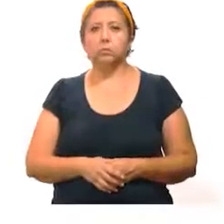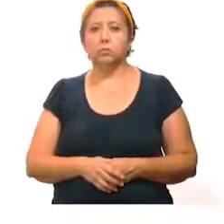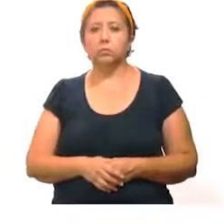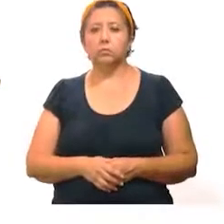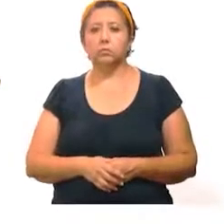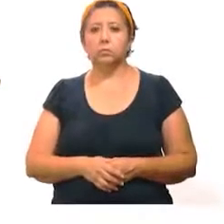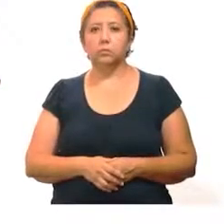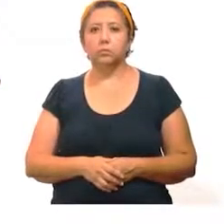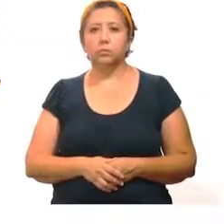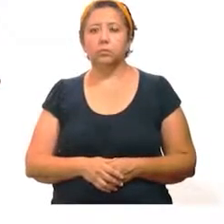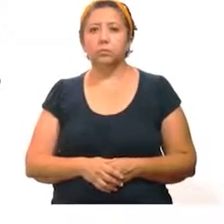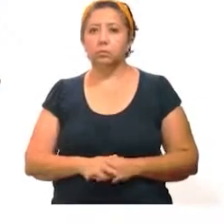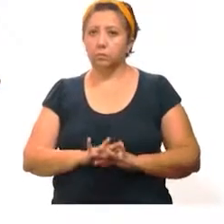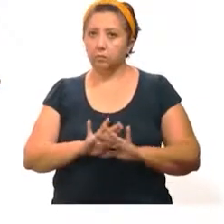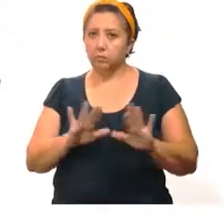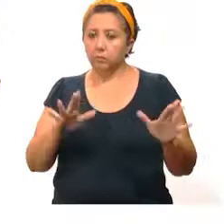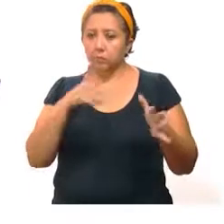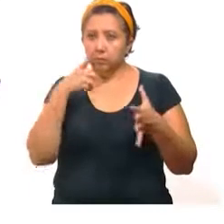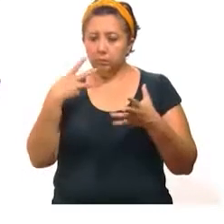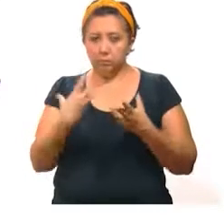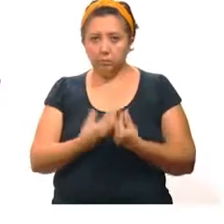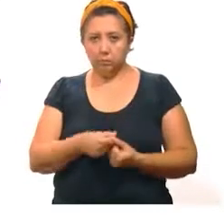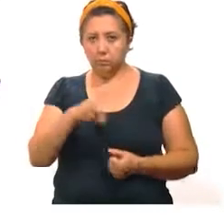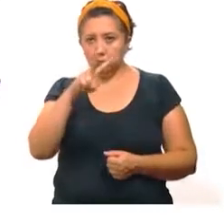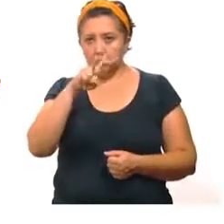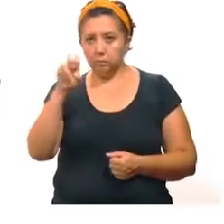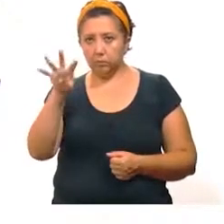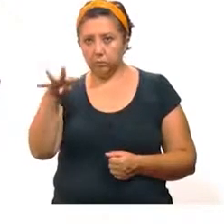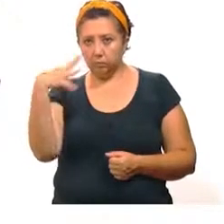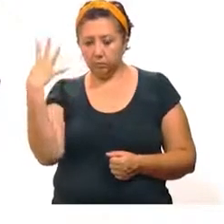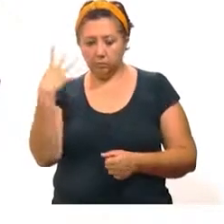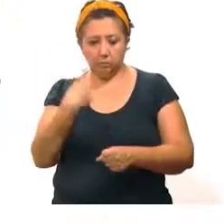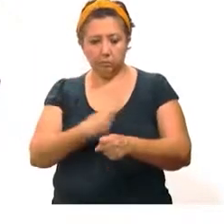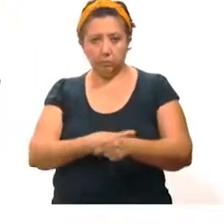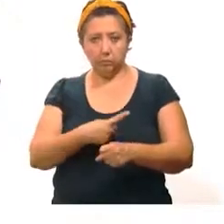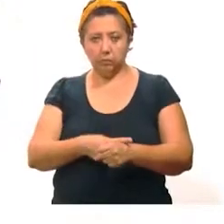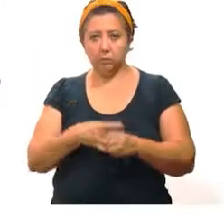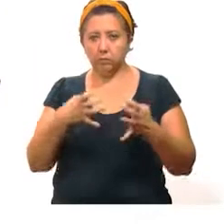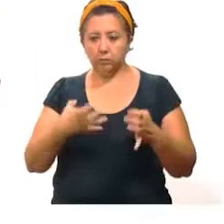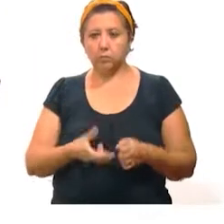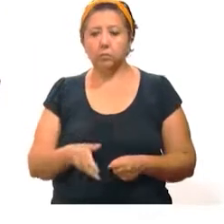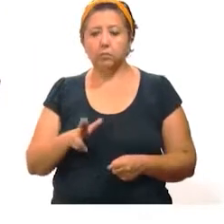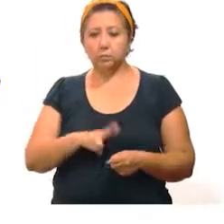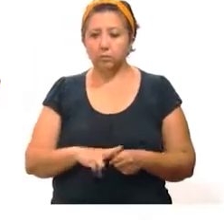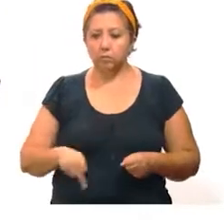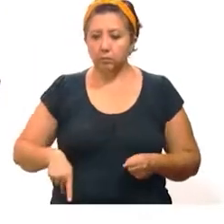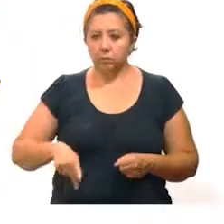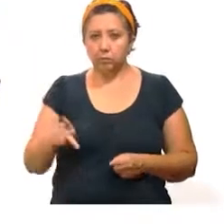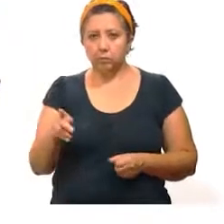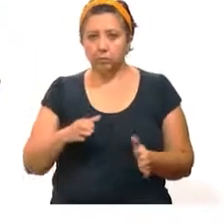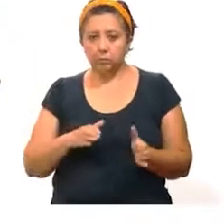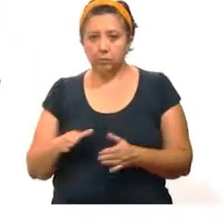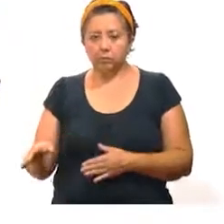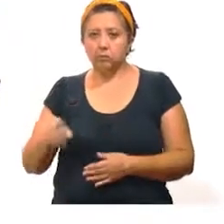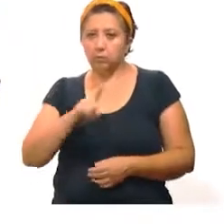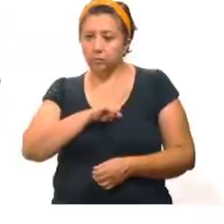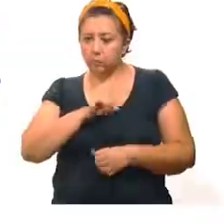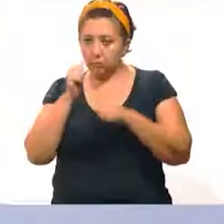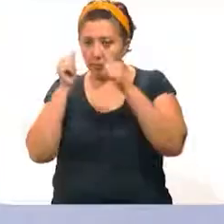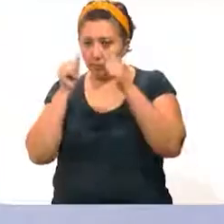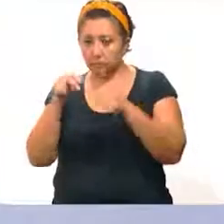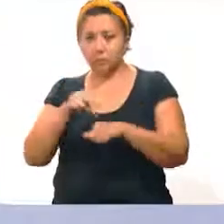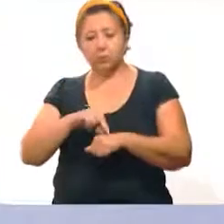leves. Como ya mencionamos, 214 de los casos positivos están en hospitales públicos y en aislamiento